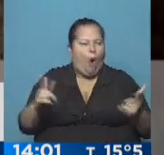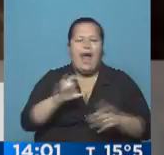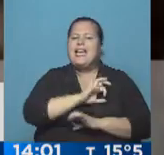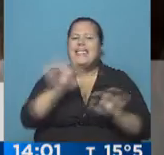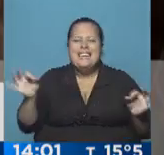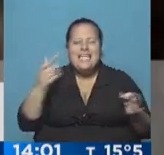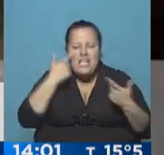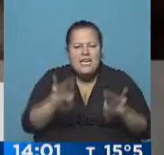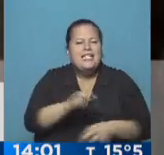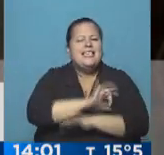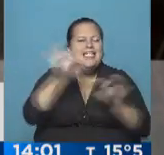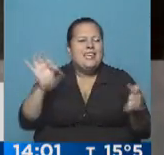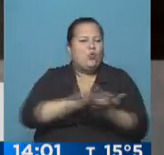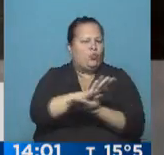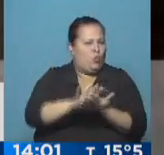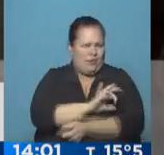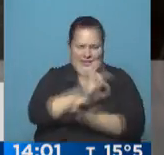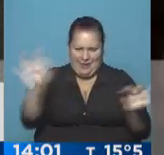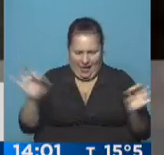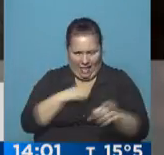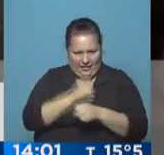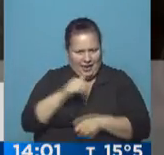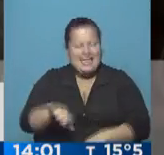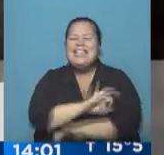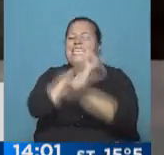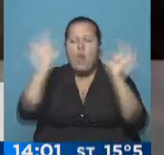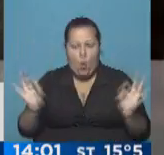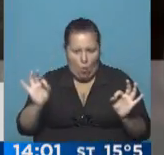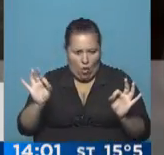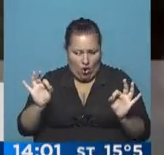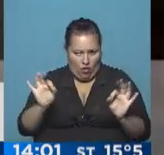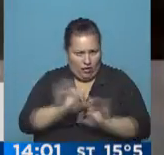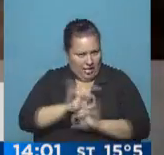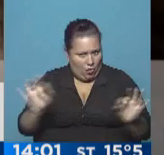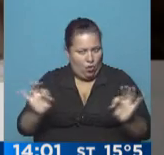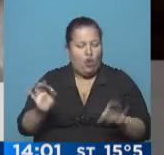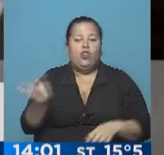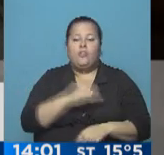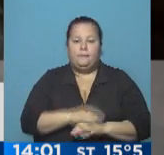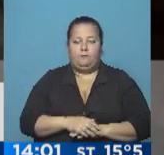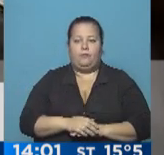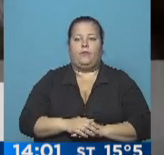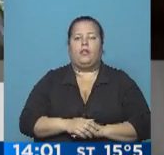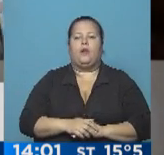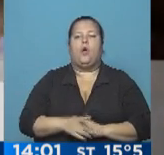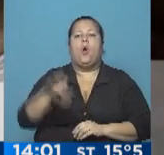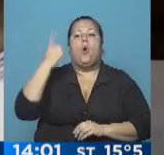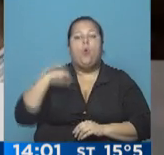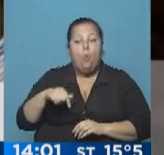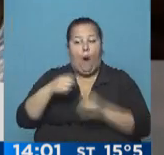hemos visualizado ningún fraude hasta el momento. Ningún fraude. Todo,